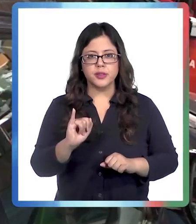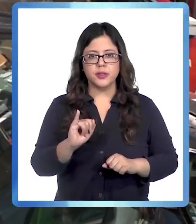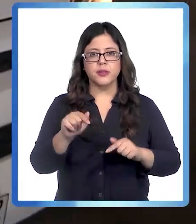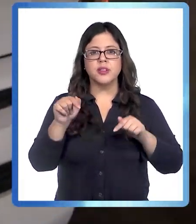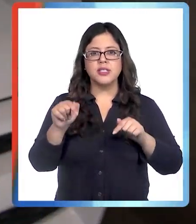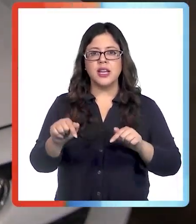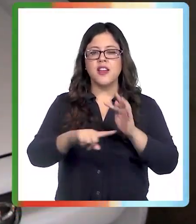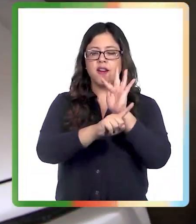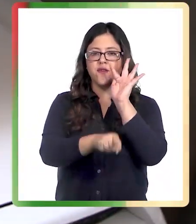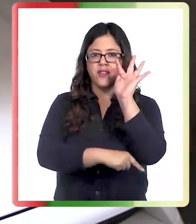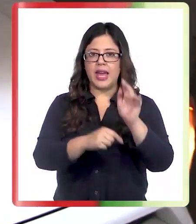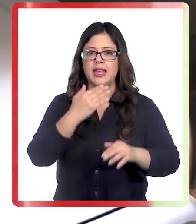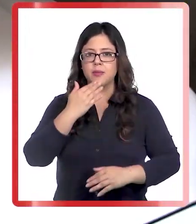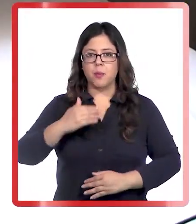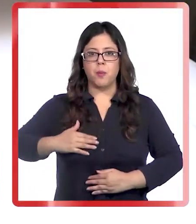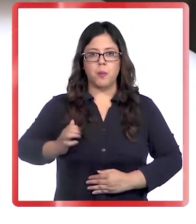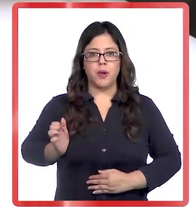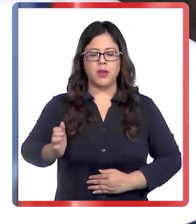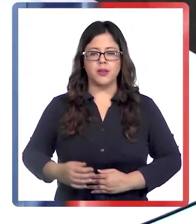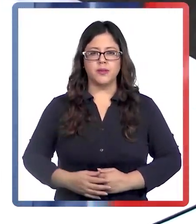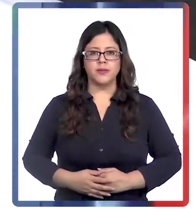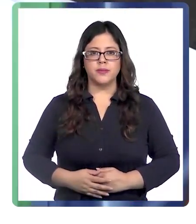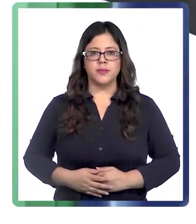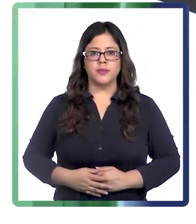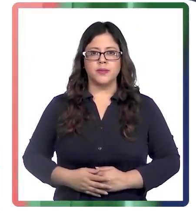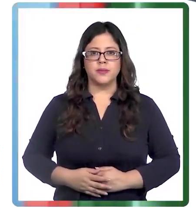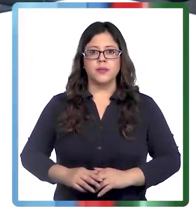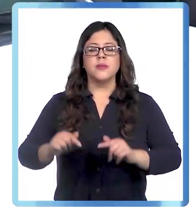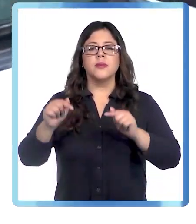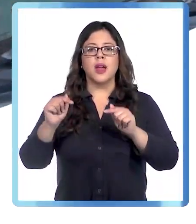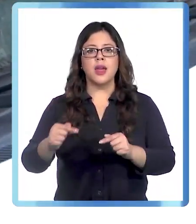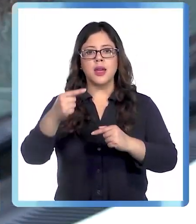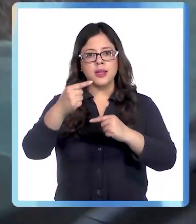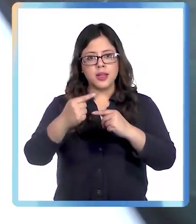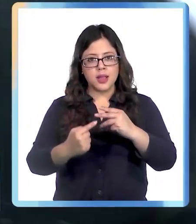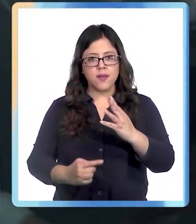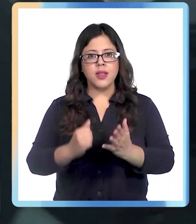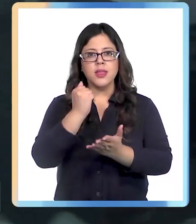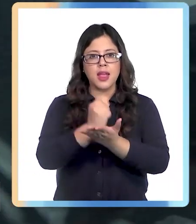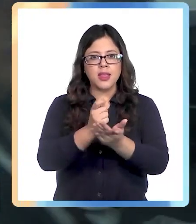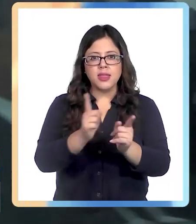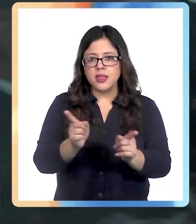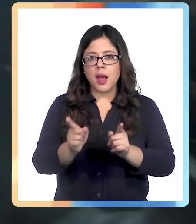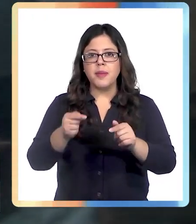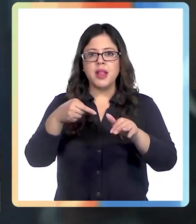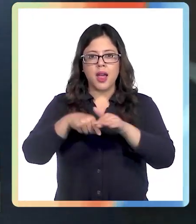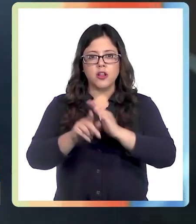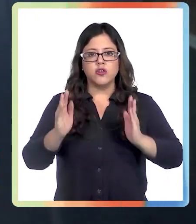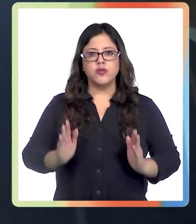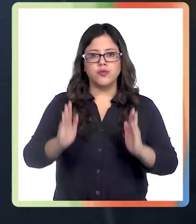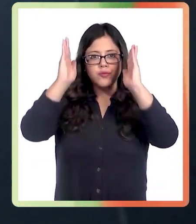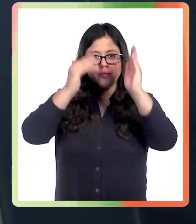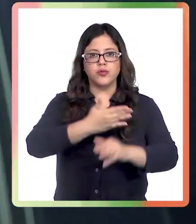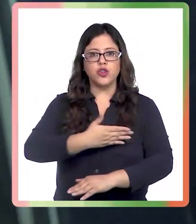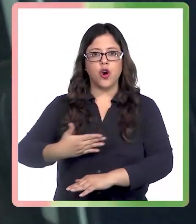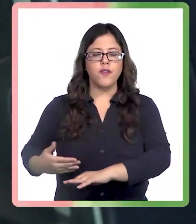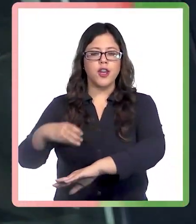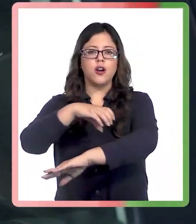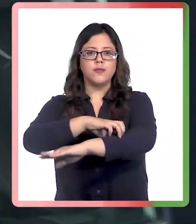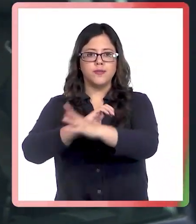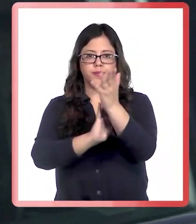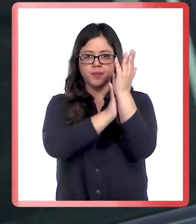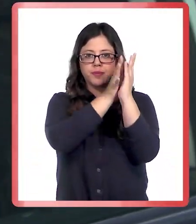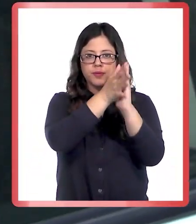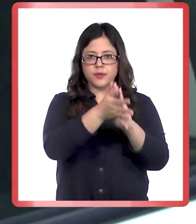PDI acá. Se materializaron una serie de diligencias al interior del edificio del gobierno regional de la Araucanía y